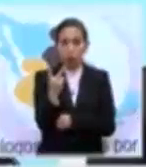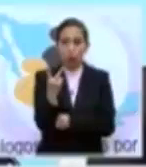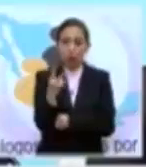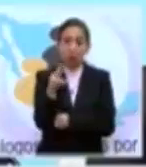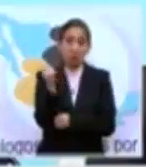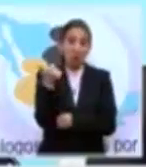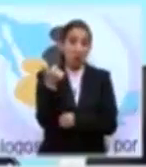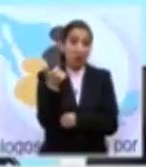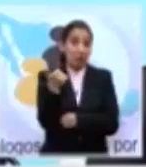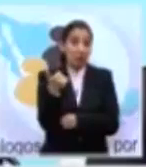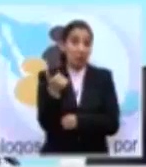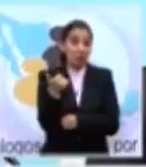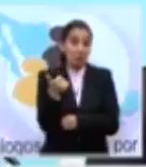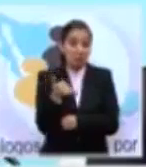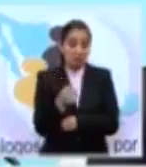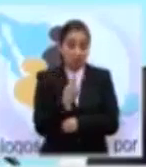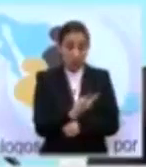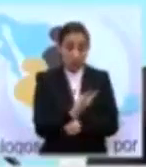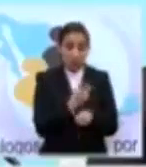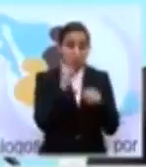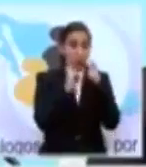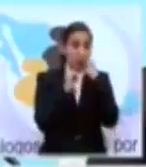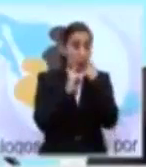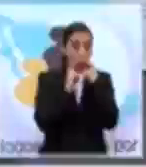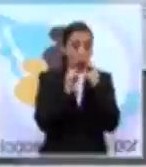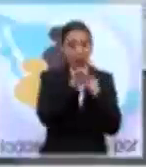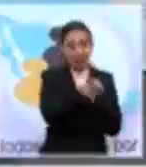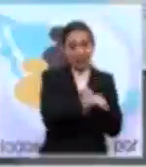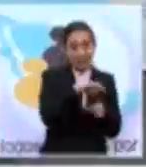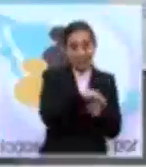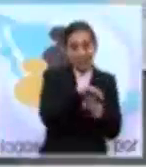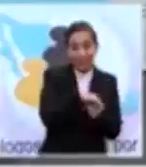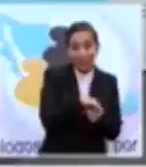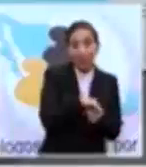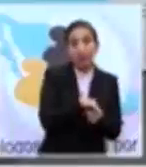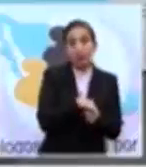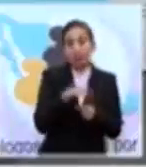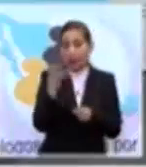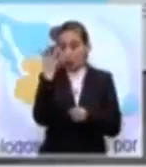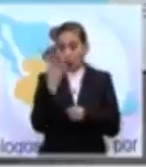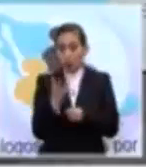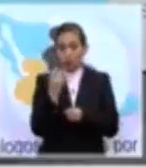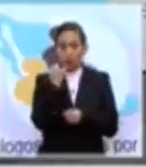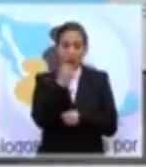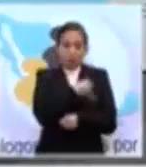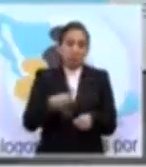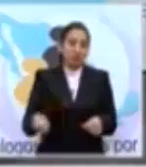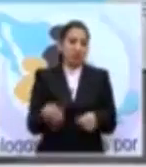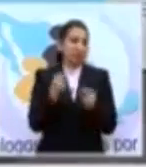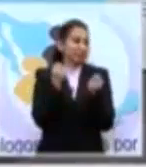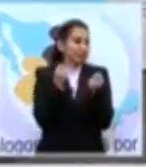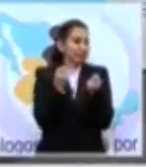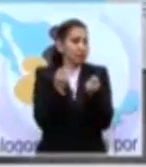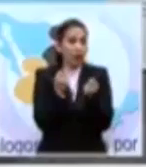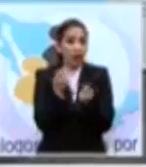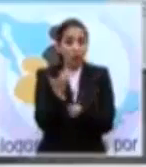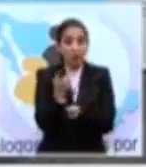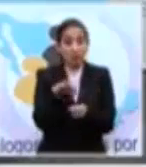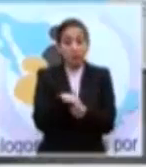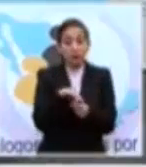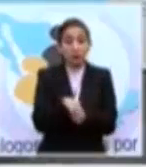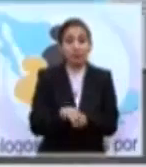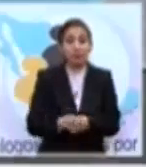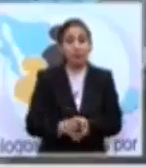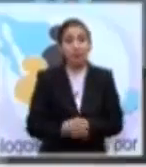otra fórmula, 2 por la mujer que venía también en la otra fórmula, y 4 abstenciones en esa